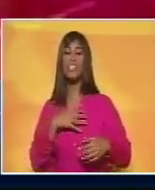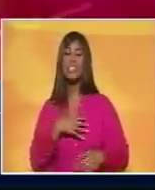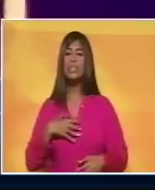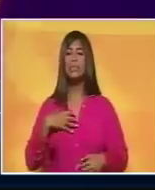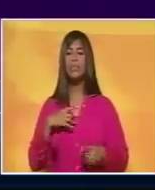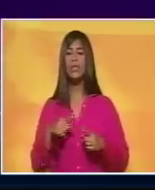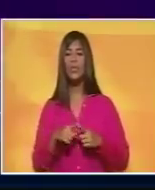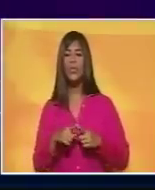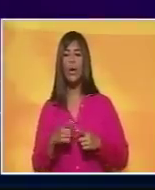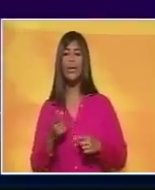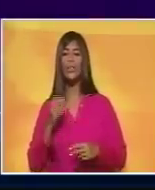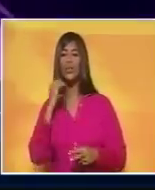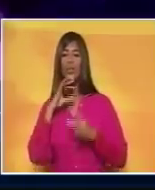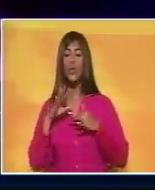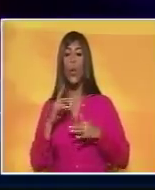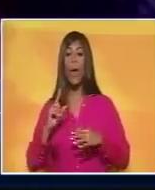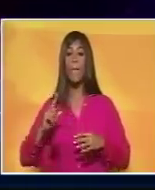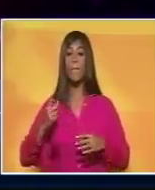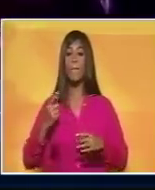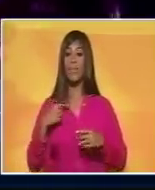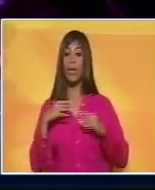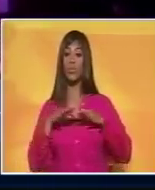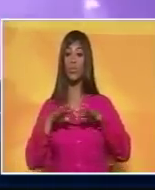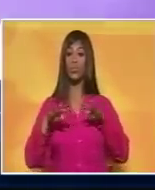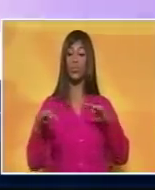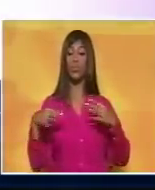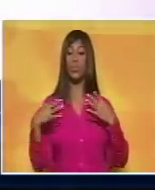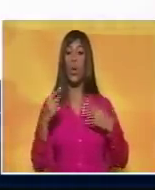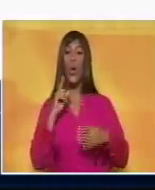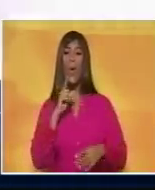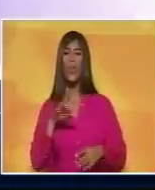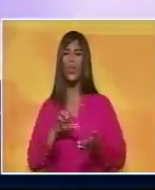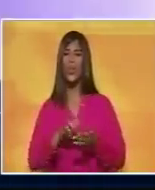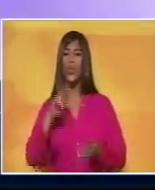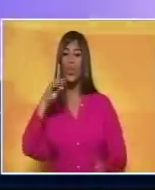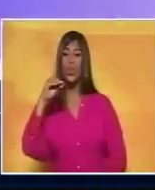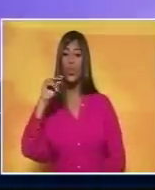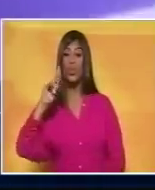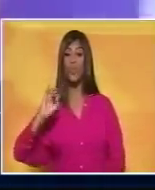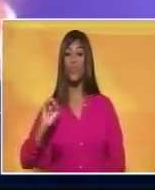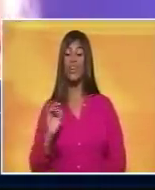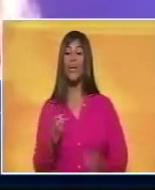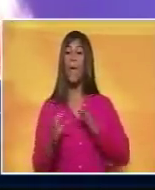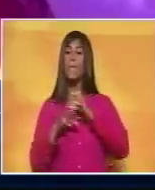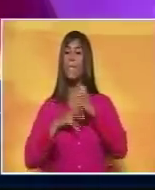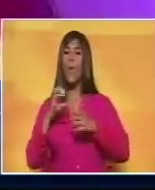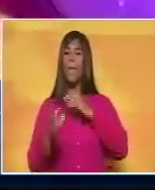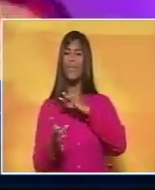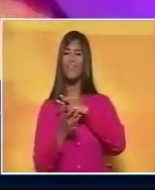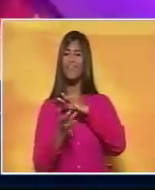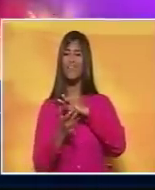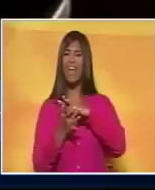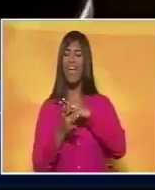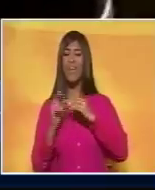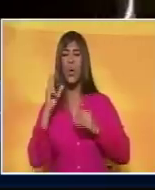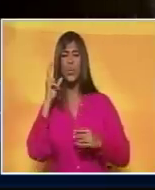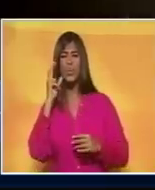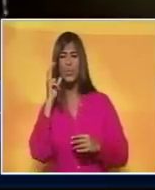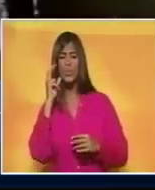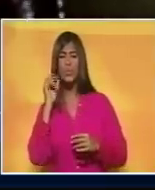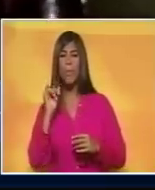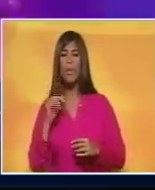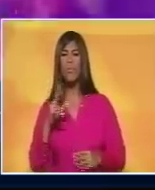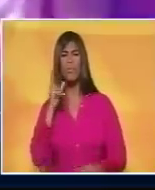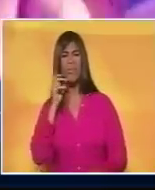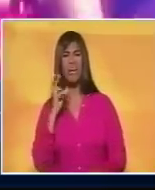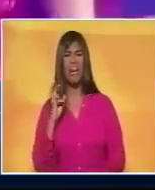sentimientos encontrados. El primer show en Dublín también tuvo problemas técnicos que impidieron que los hits del grupo